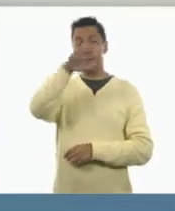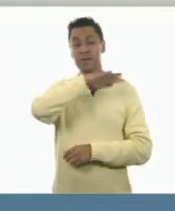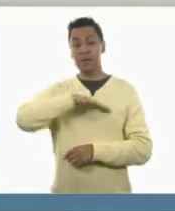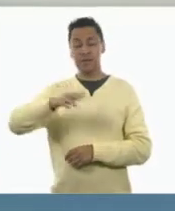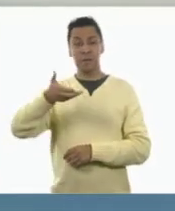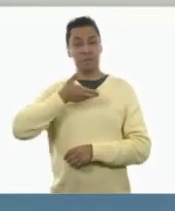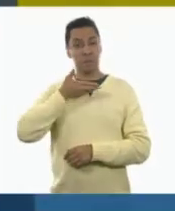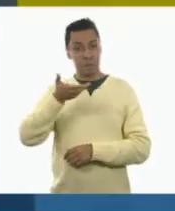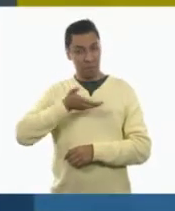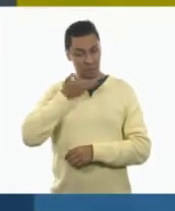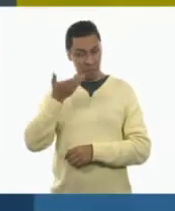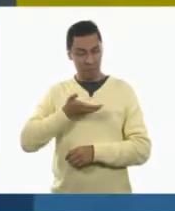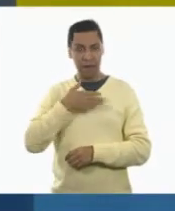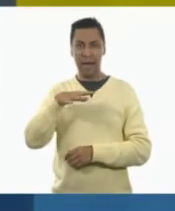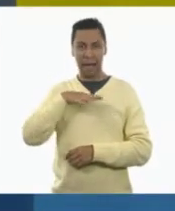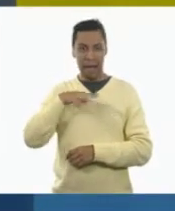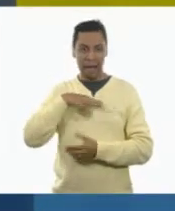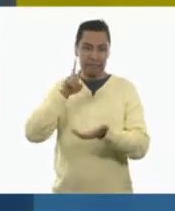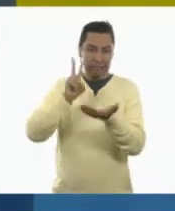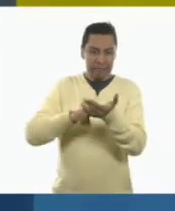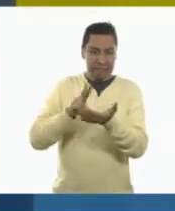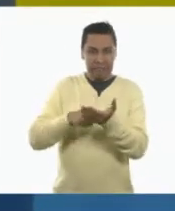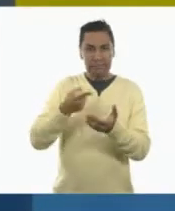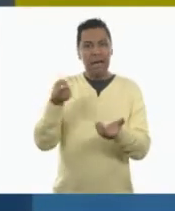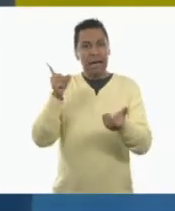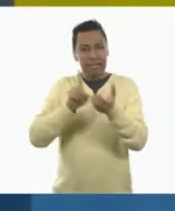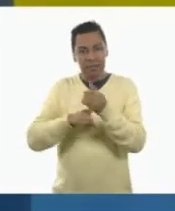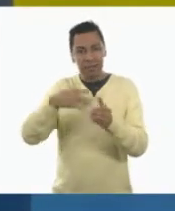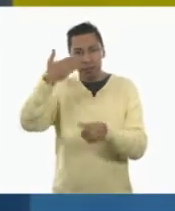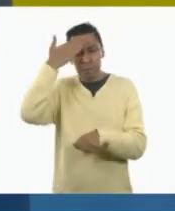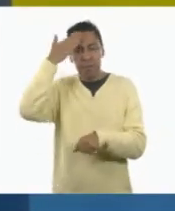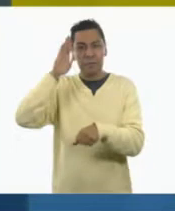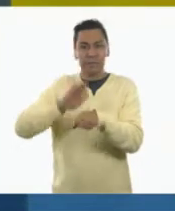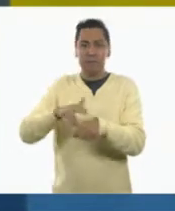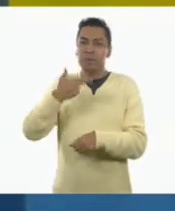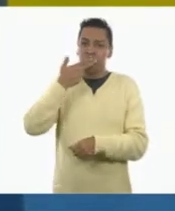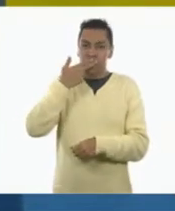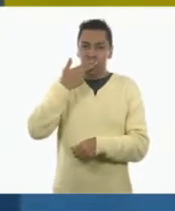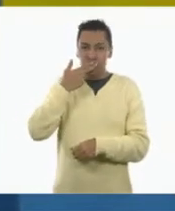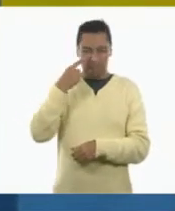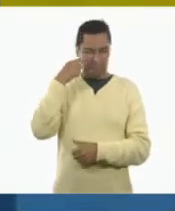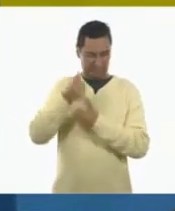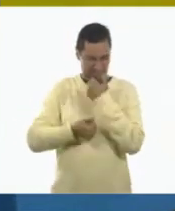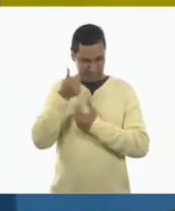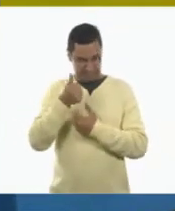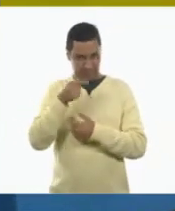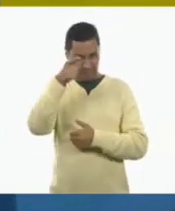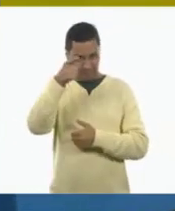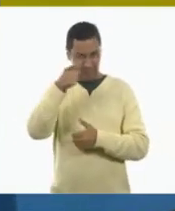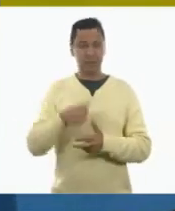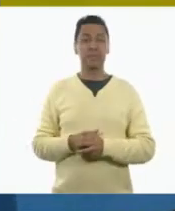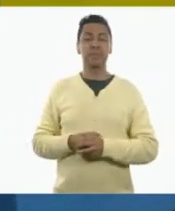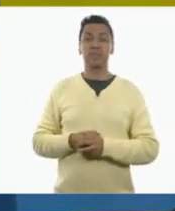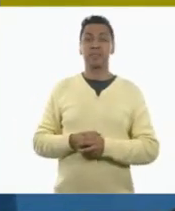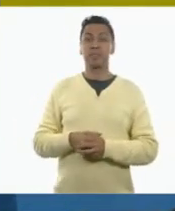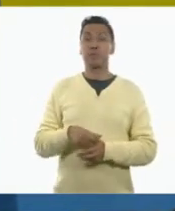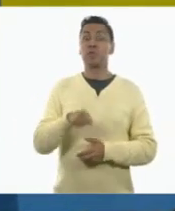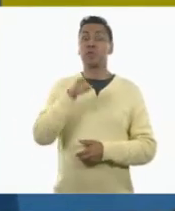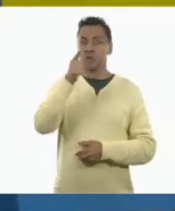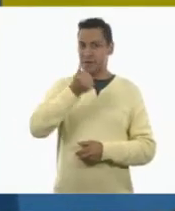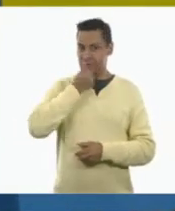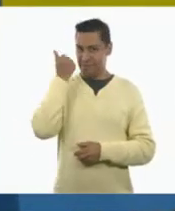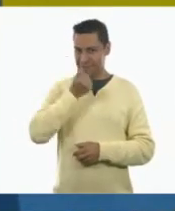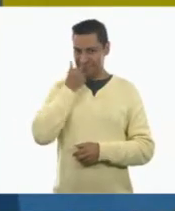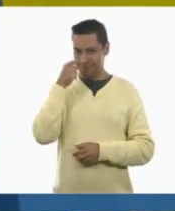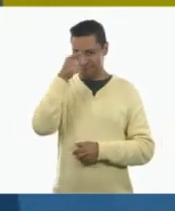Eso es lo que hace rico nuestro país. Y vamos a un reto. ¿Qué les parece? Vamos a dejarle un reto a nuestros estudiantes